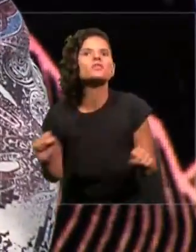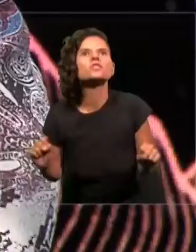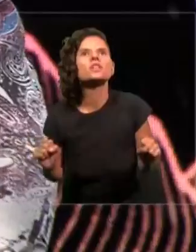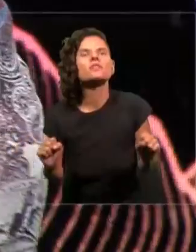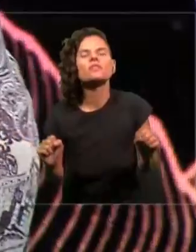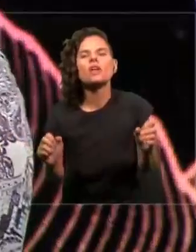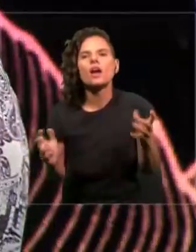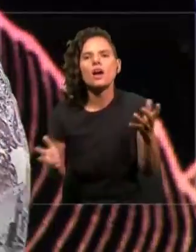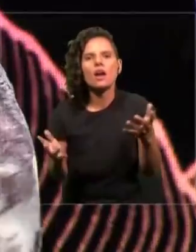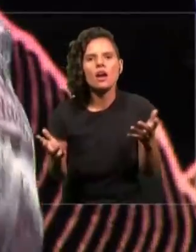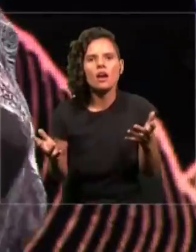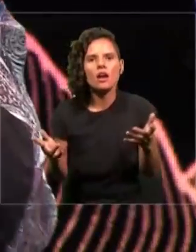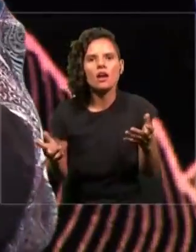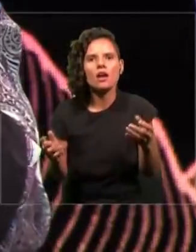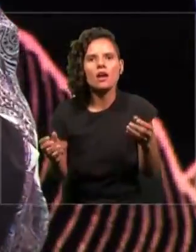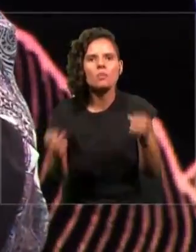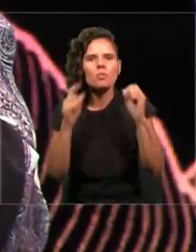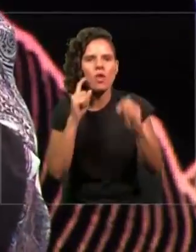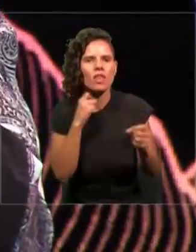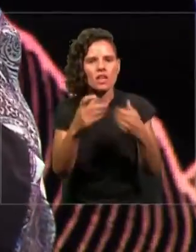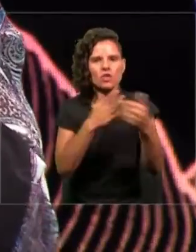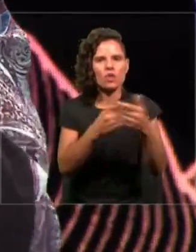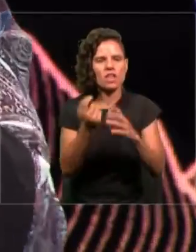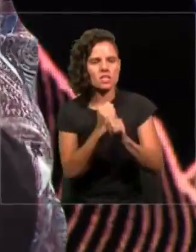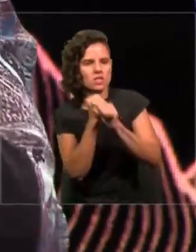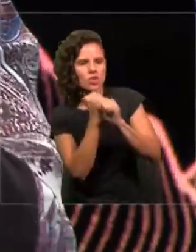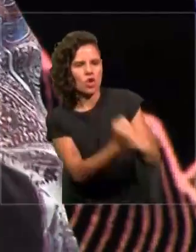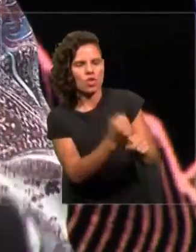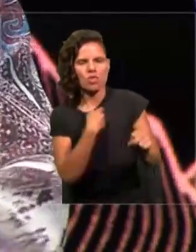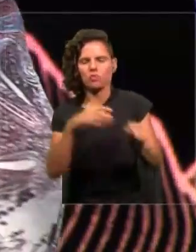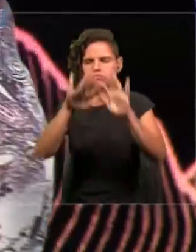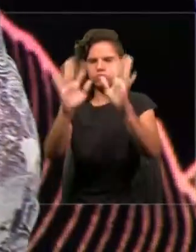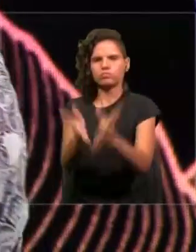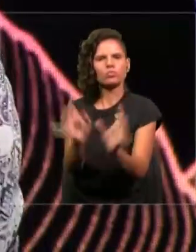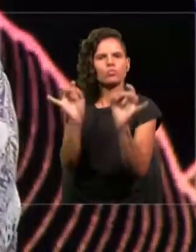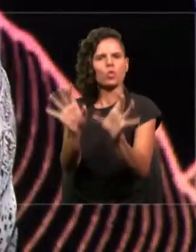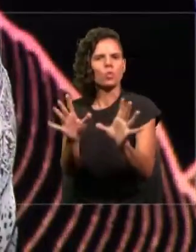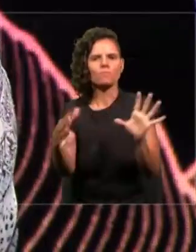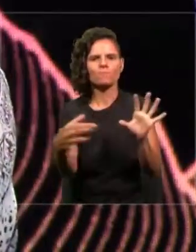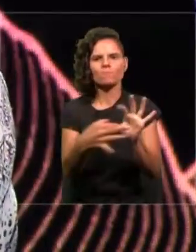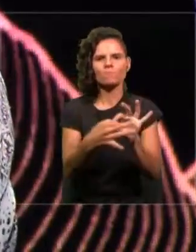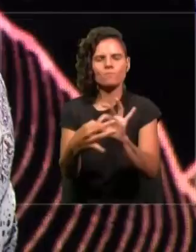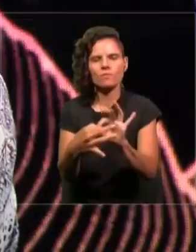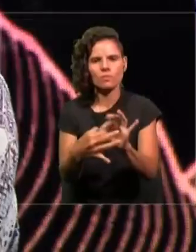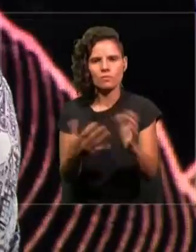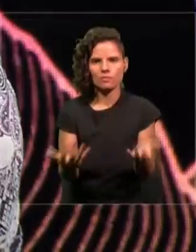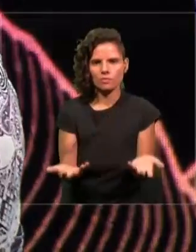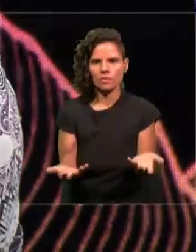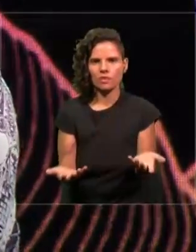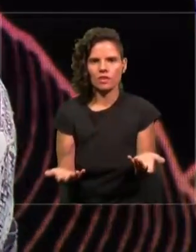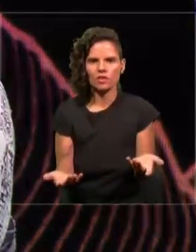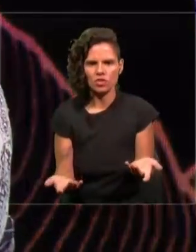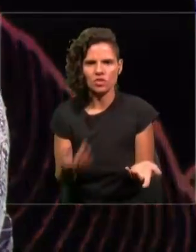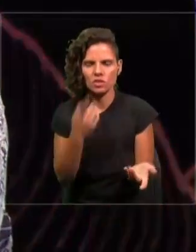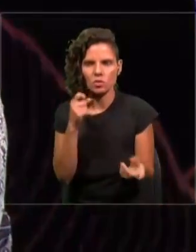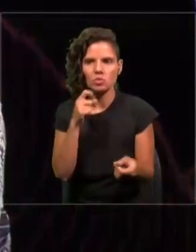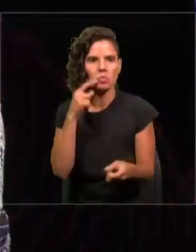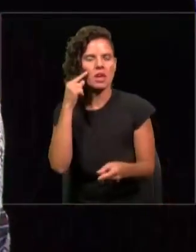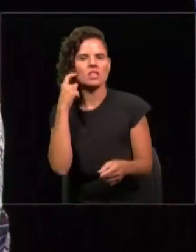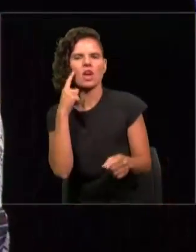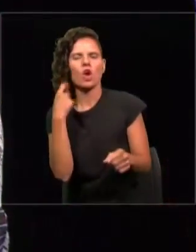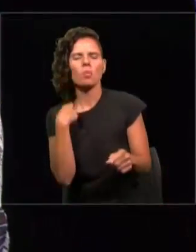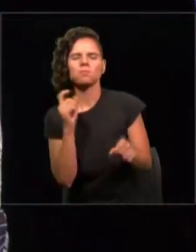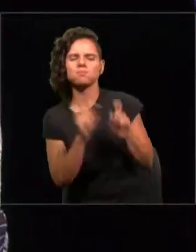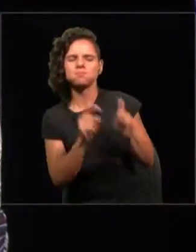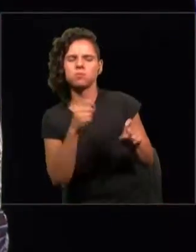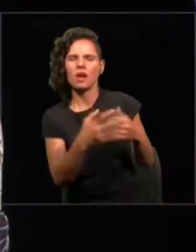sortear la cuestión de la naturaleza, era evidentemente entrar en el camino del qué, del pecado, la falta,